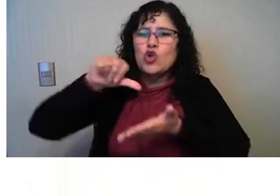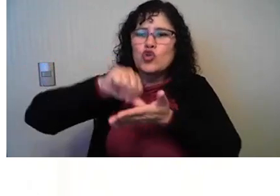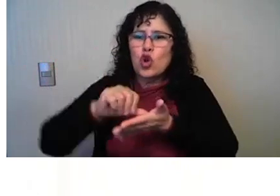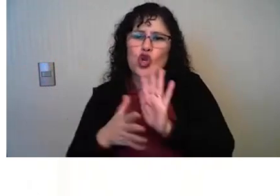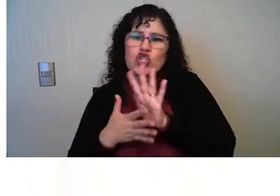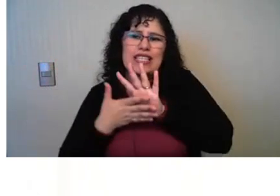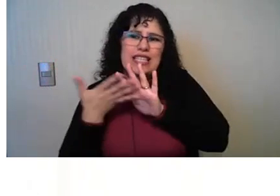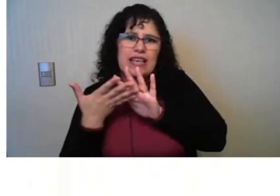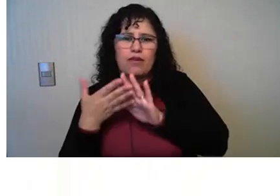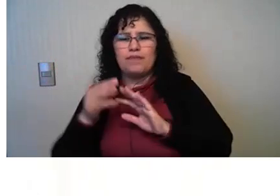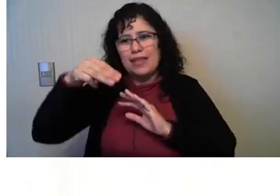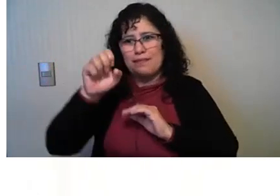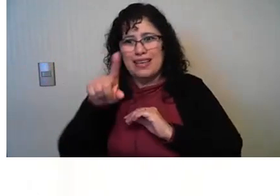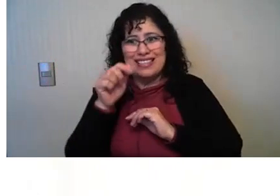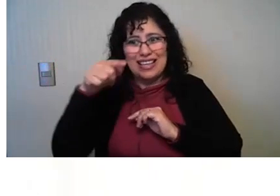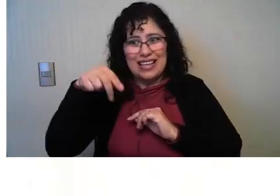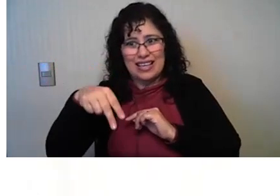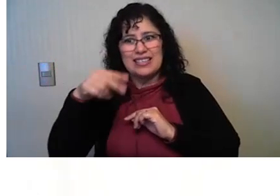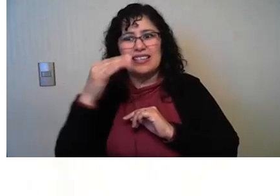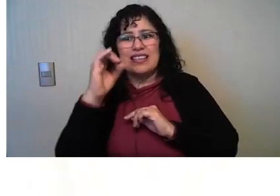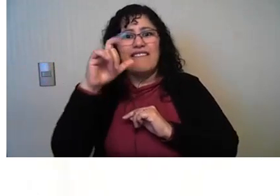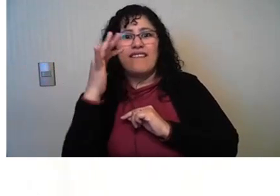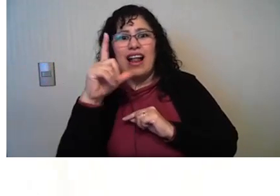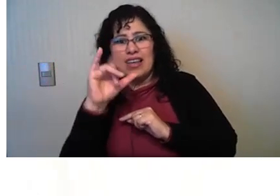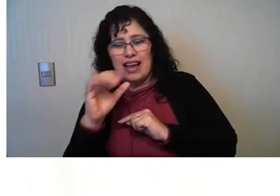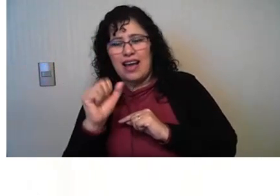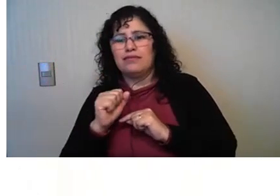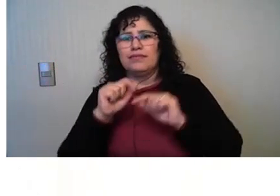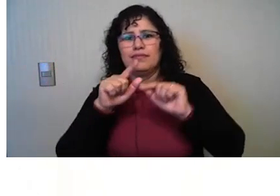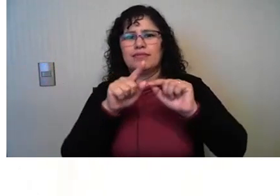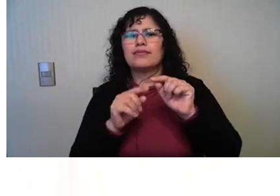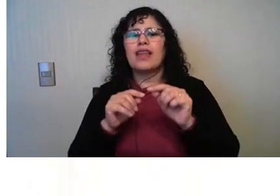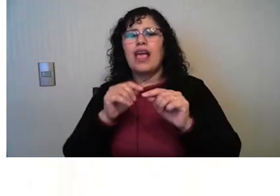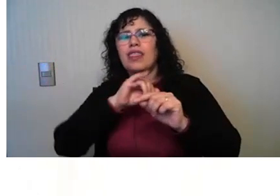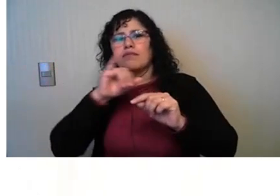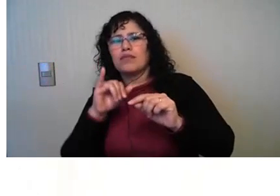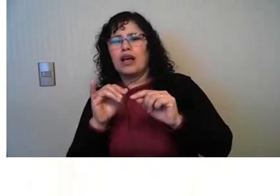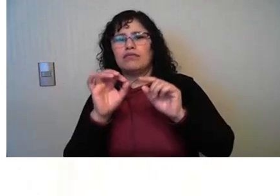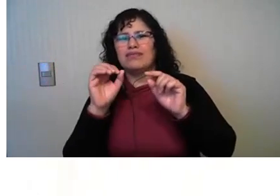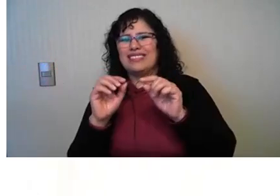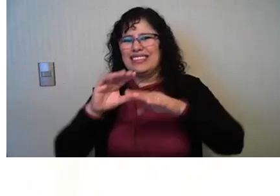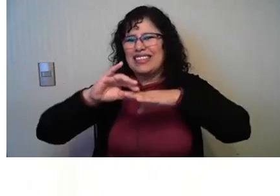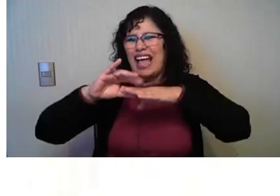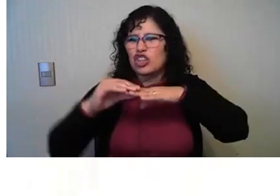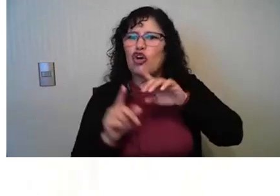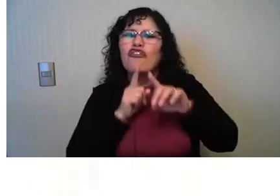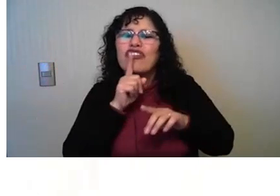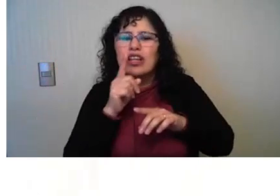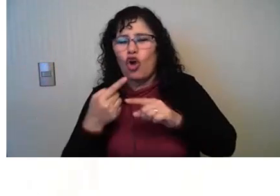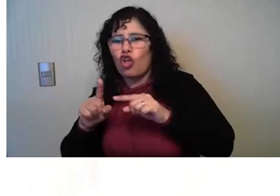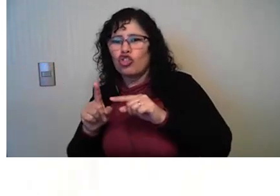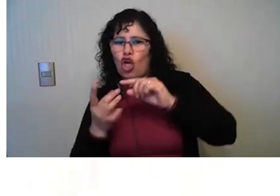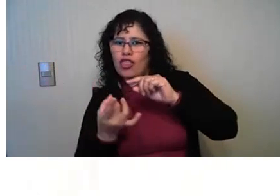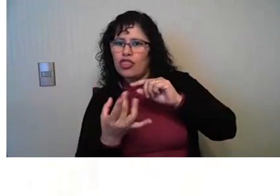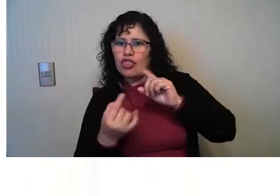recuerden, propiocepción, principal, tacto fino, y espinal, temperatura y dolor. Y